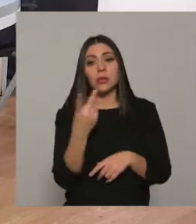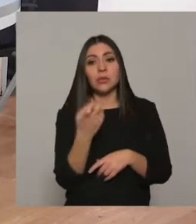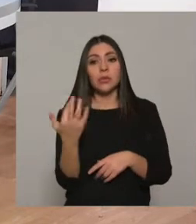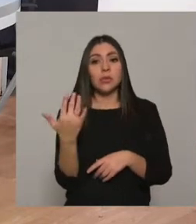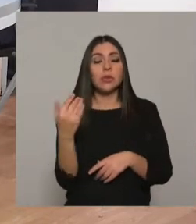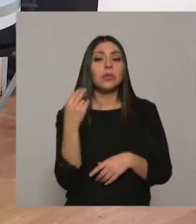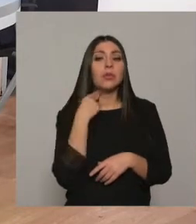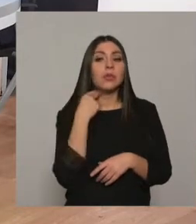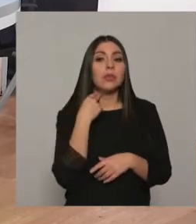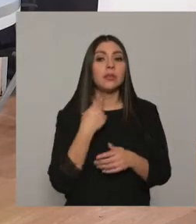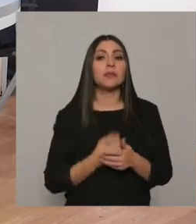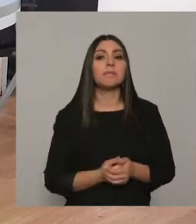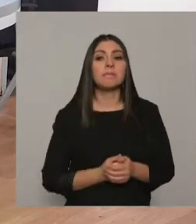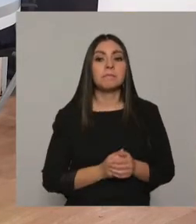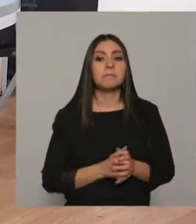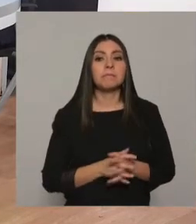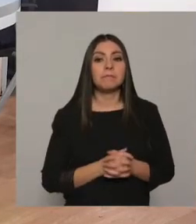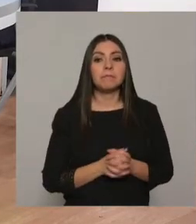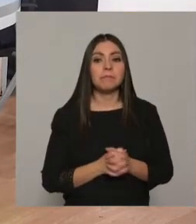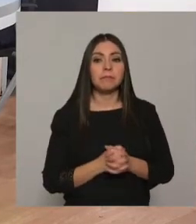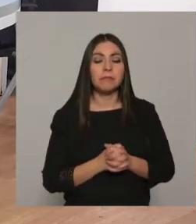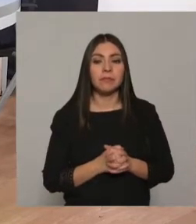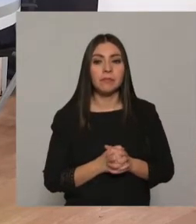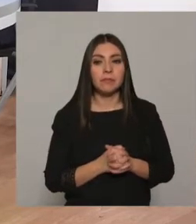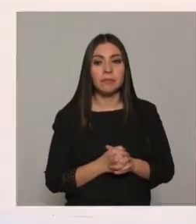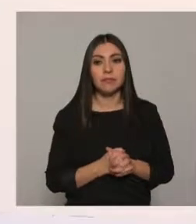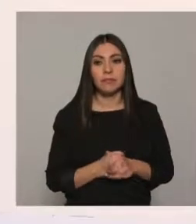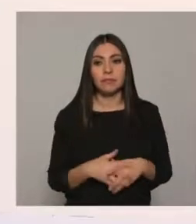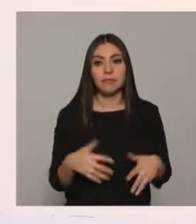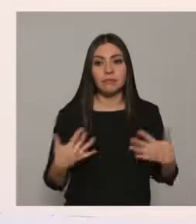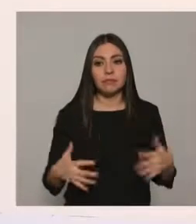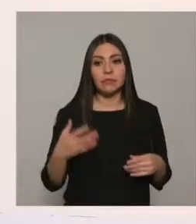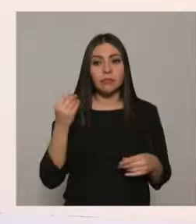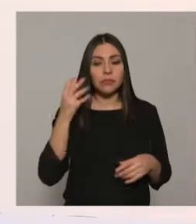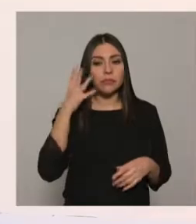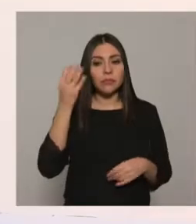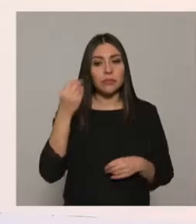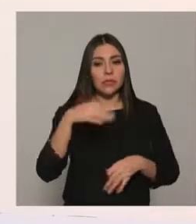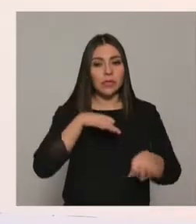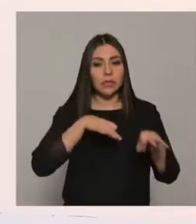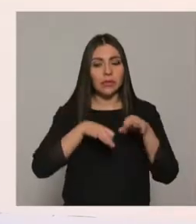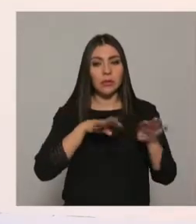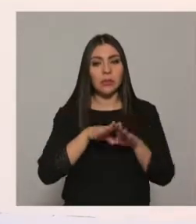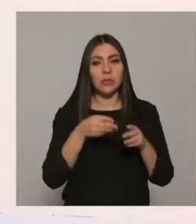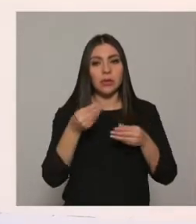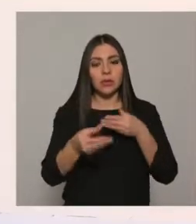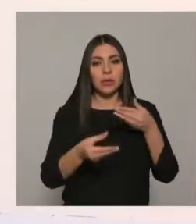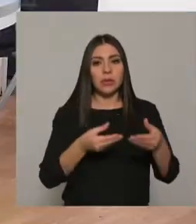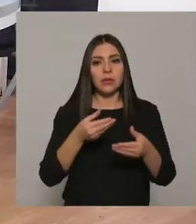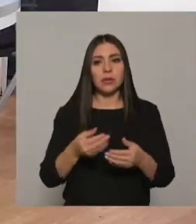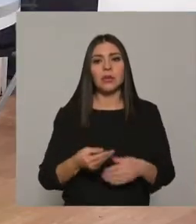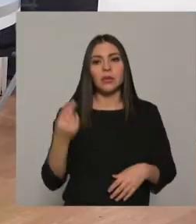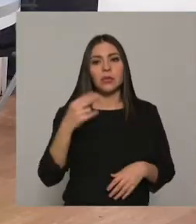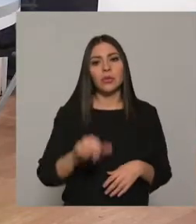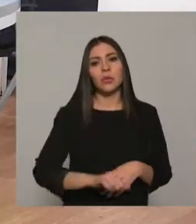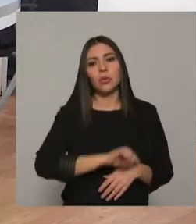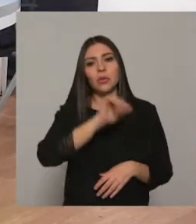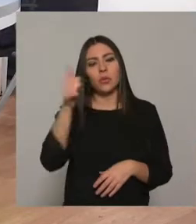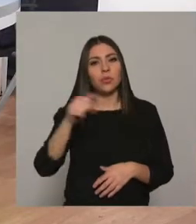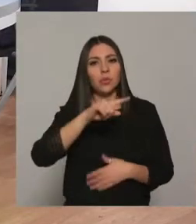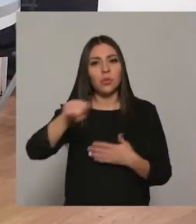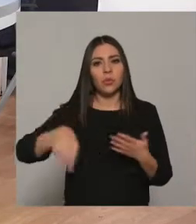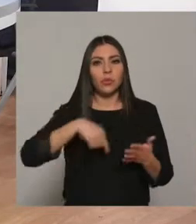notarías. Pues me imagino que van a tener muchísimo trabajo en la recepción. No, necesitamos un edificio alterno.